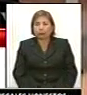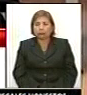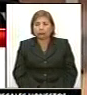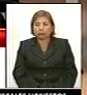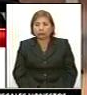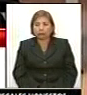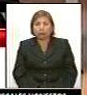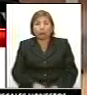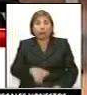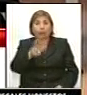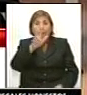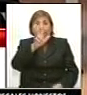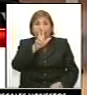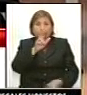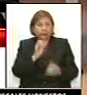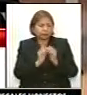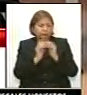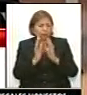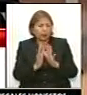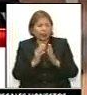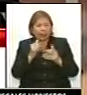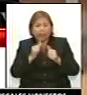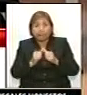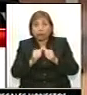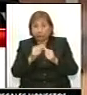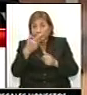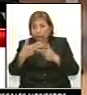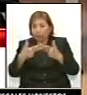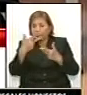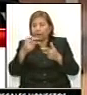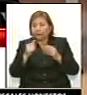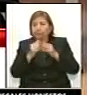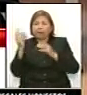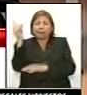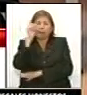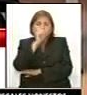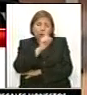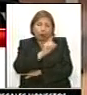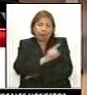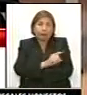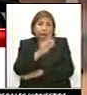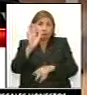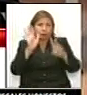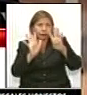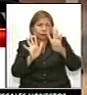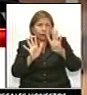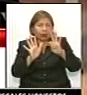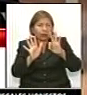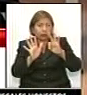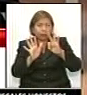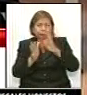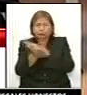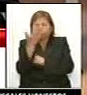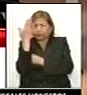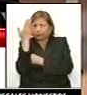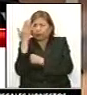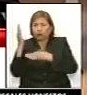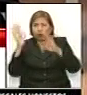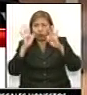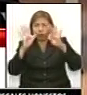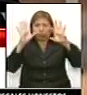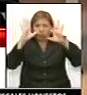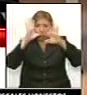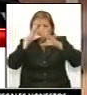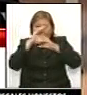Por ejemplo, 3 días seguidos, completos, de 8 de la mañana a 8, a